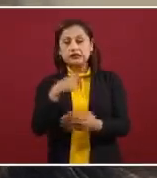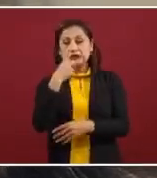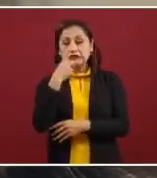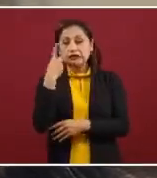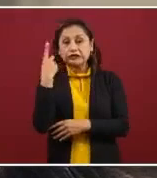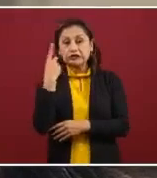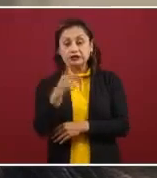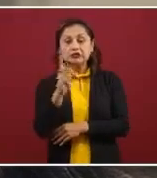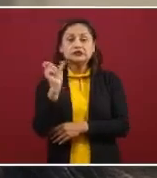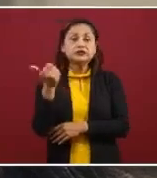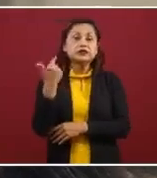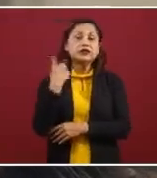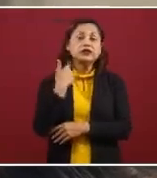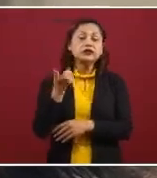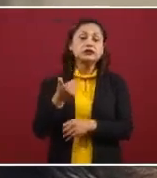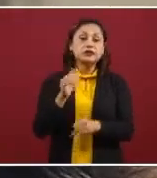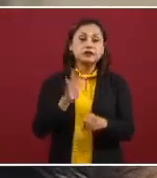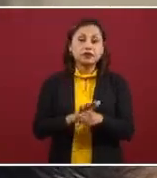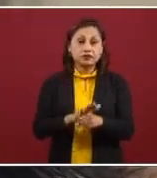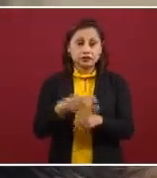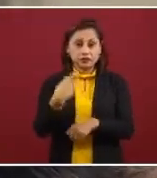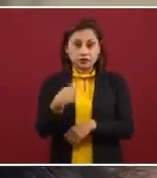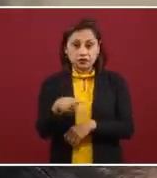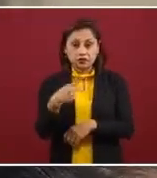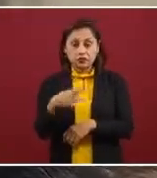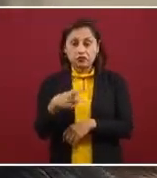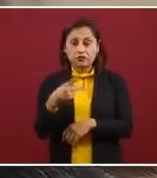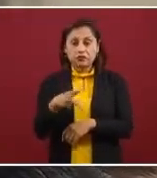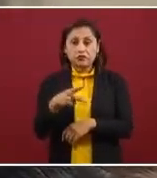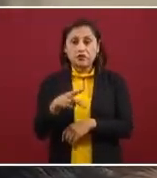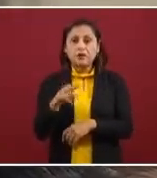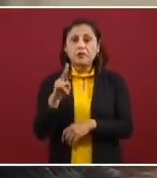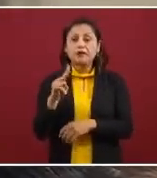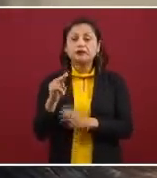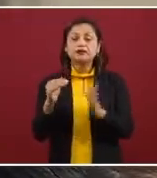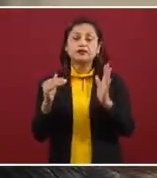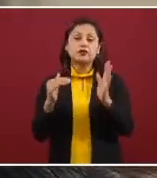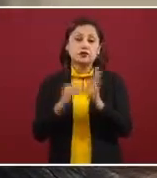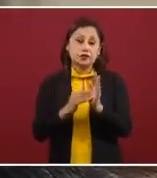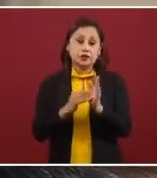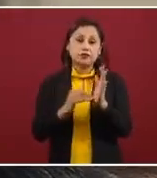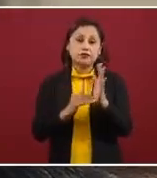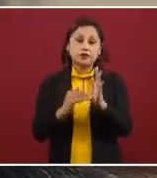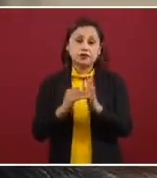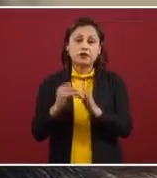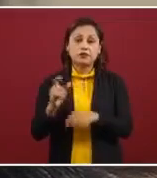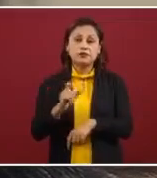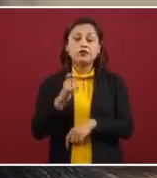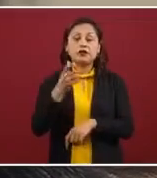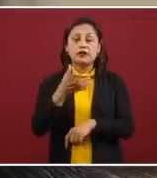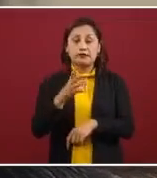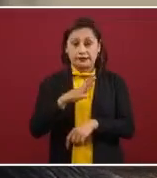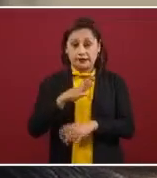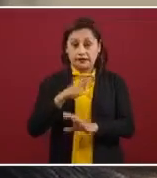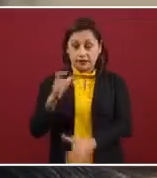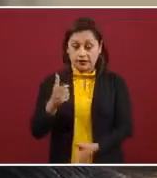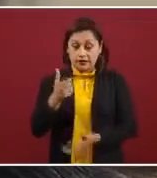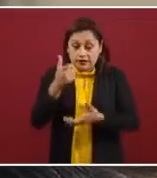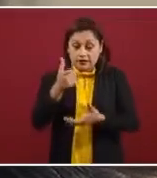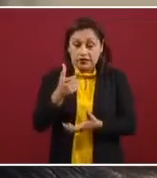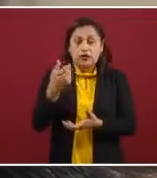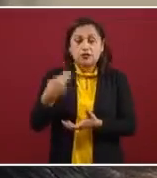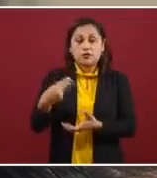administración pasada había 25 mil millones de dólares para obras de infraestructura en el Fondo Nacional de Infraestructura, que es el